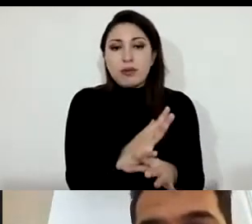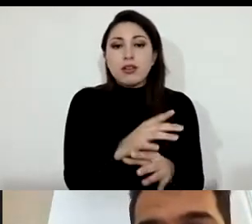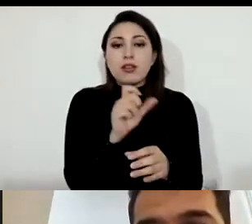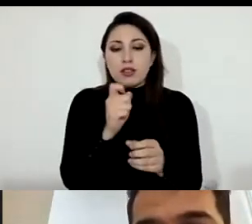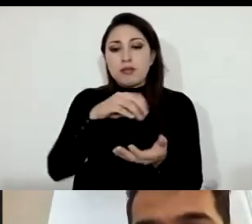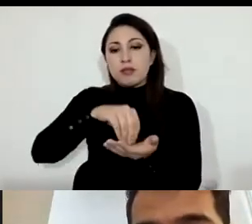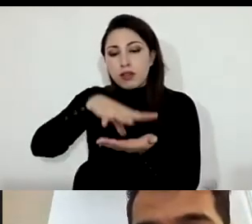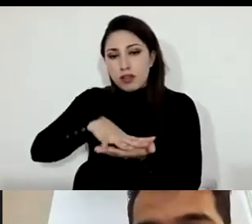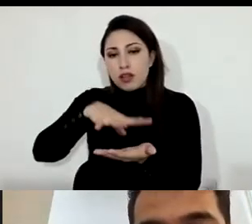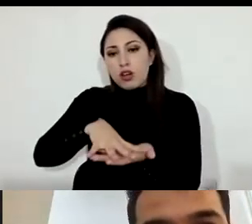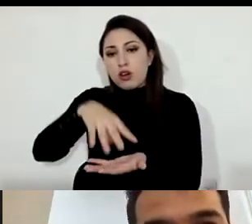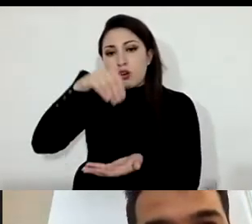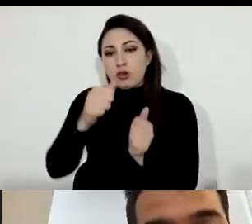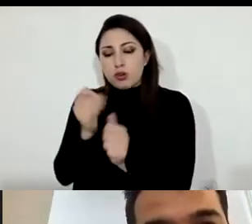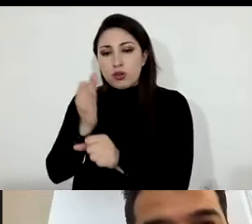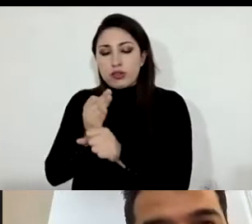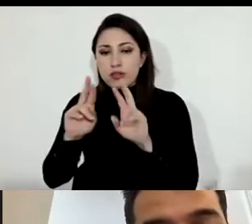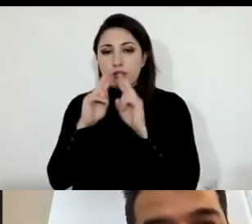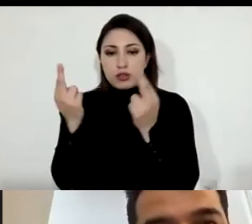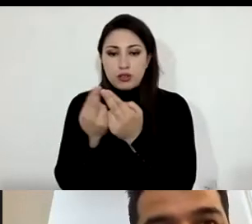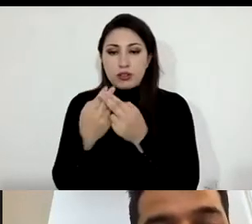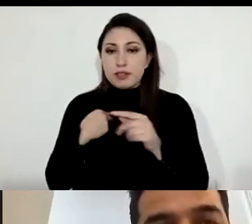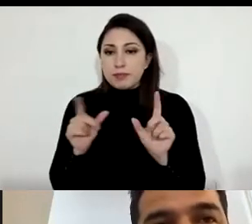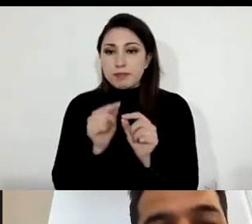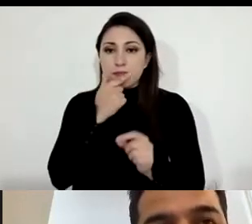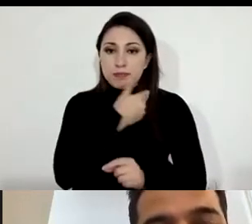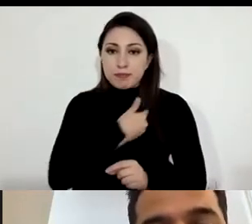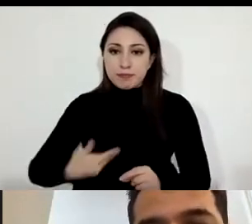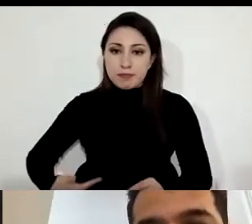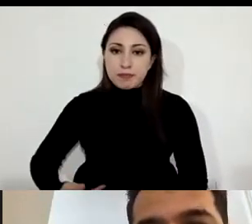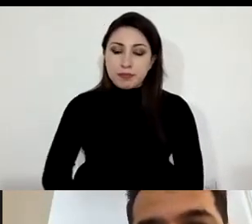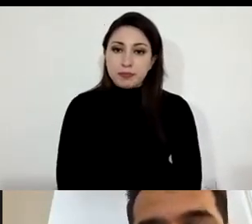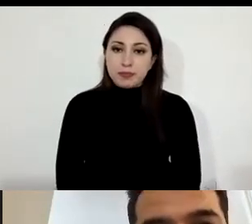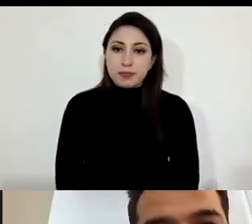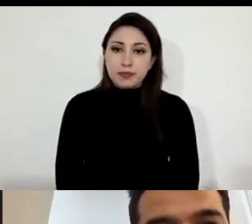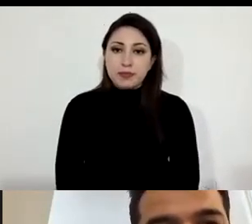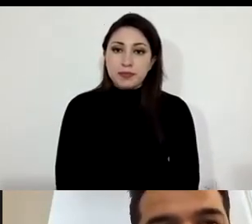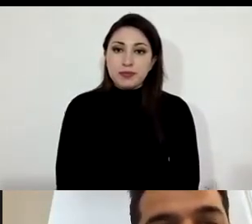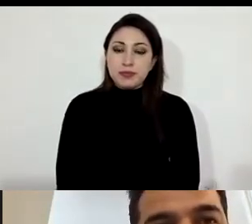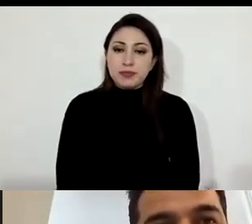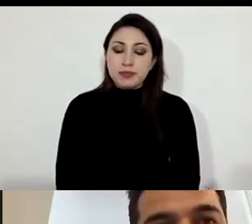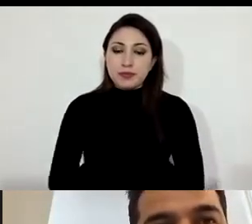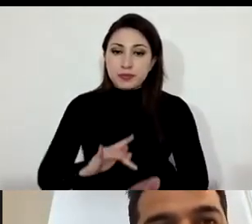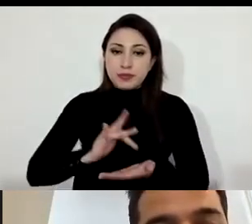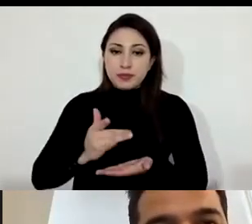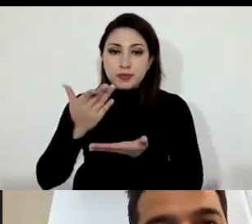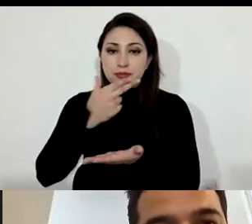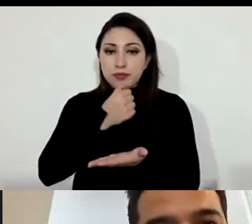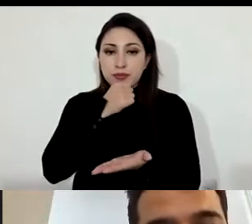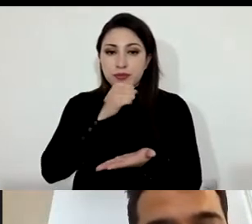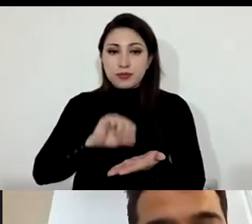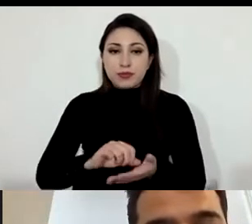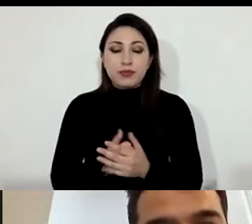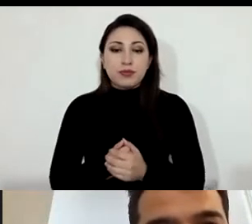del acta de la presente sesión. Es cuanto, presidente. Muchas gracias, secretaria. En tal virtud, se somete